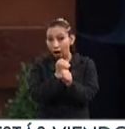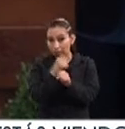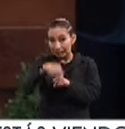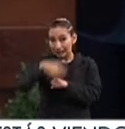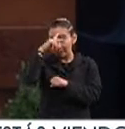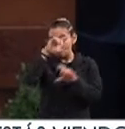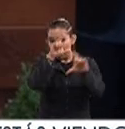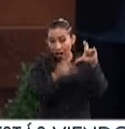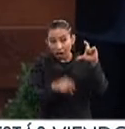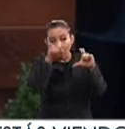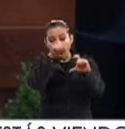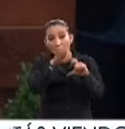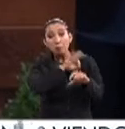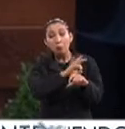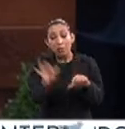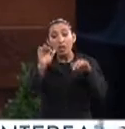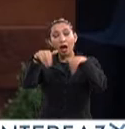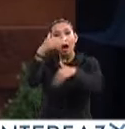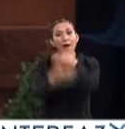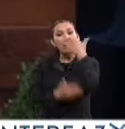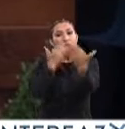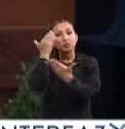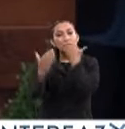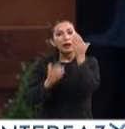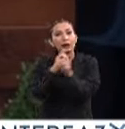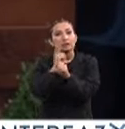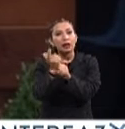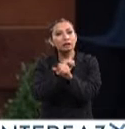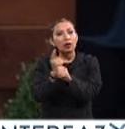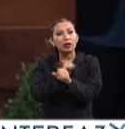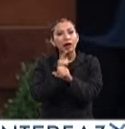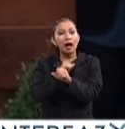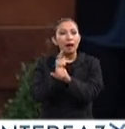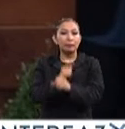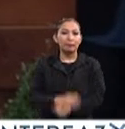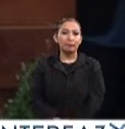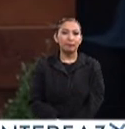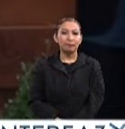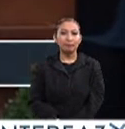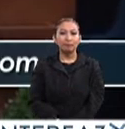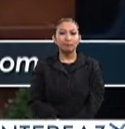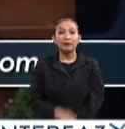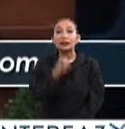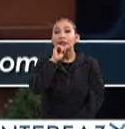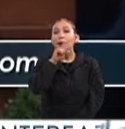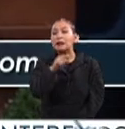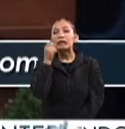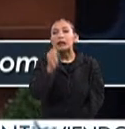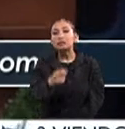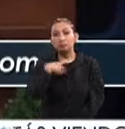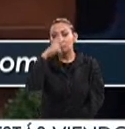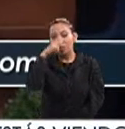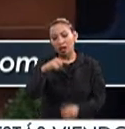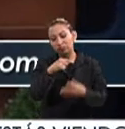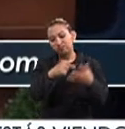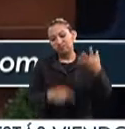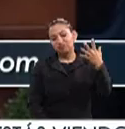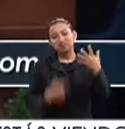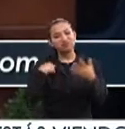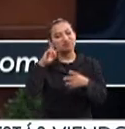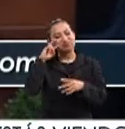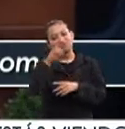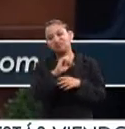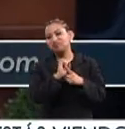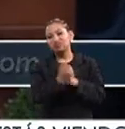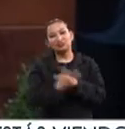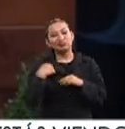en México ha logrado terminar una carrera de tipo superior, y eso coloca a nuestro país en una